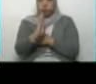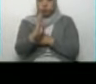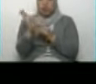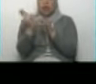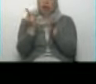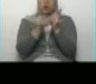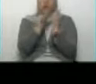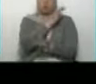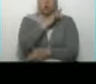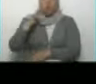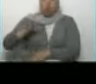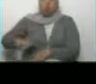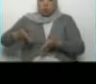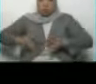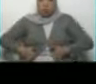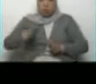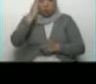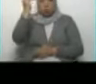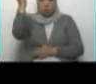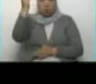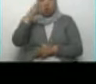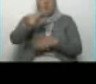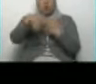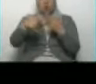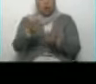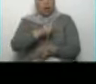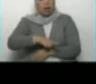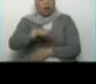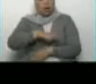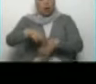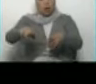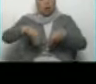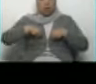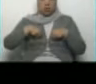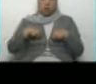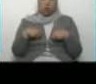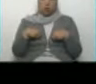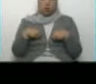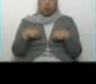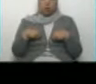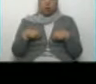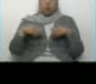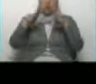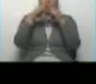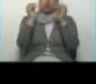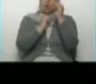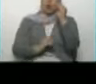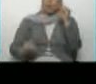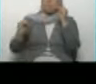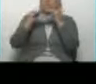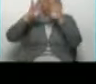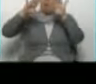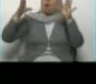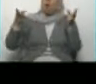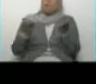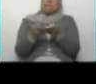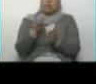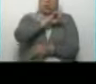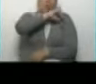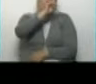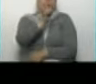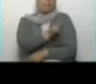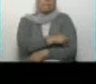Hijo de Dios, reconocido por todas las religiones, y por todos en el mundo. Es tan poderoso nuestro Señor